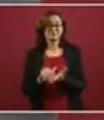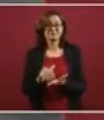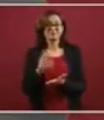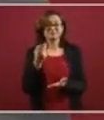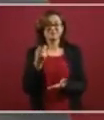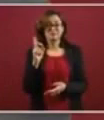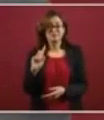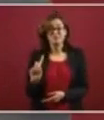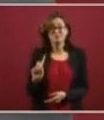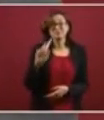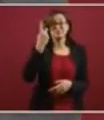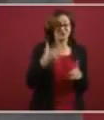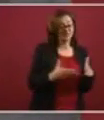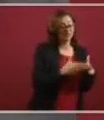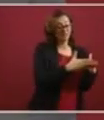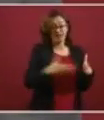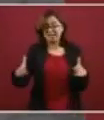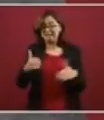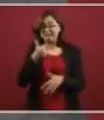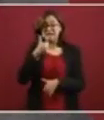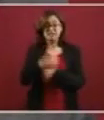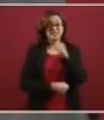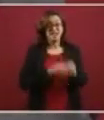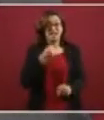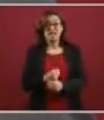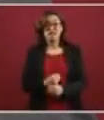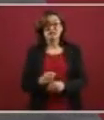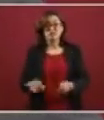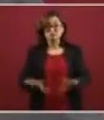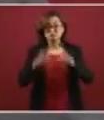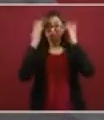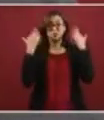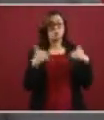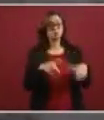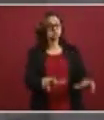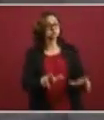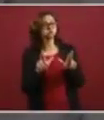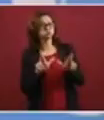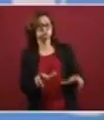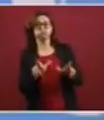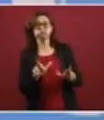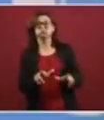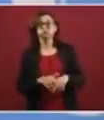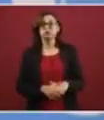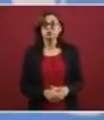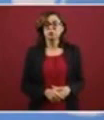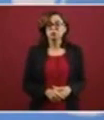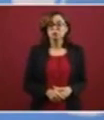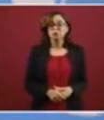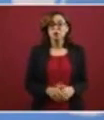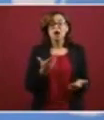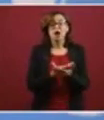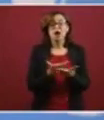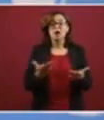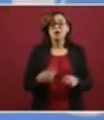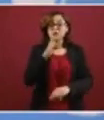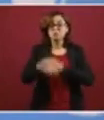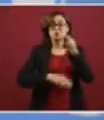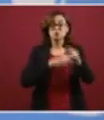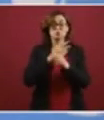seis años ya méxico está en esa revista en el cuarto lugar en el mundo